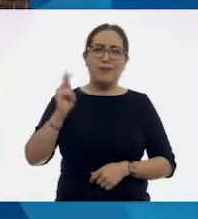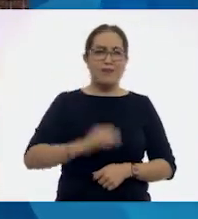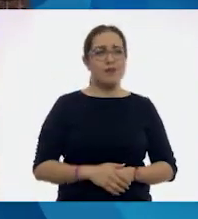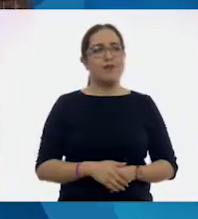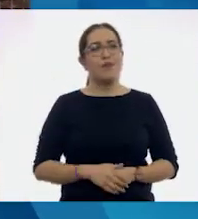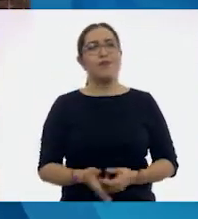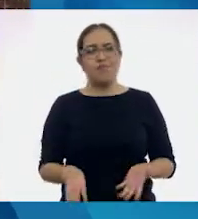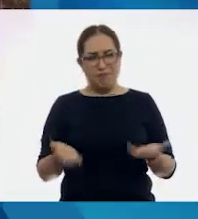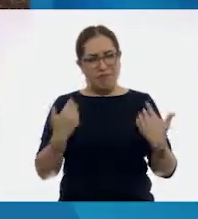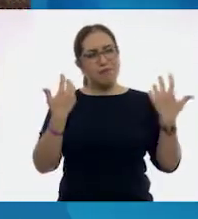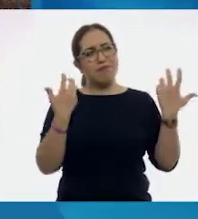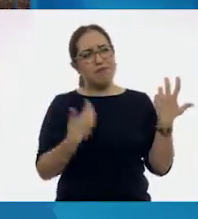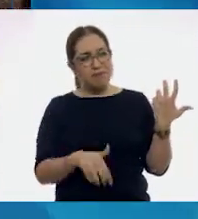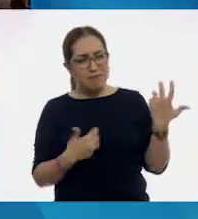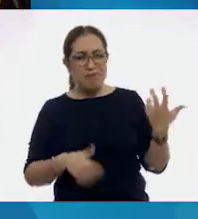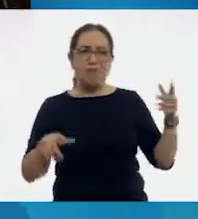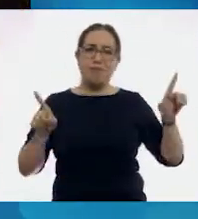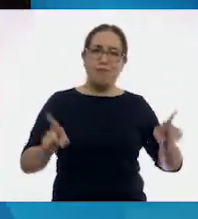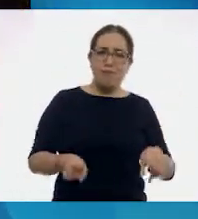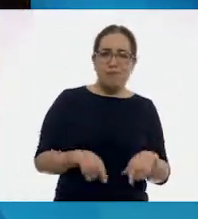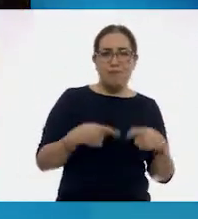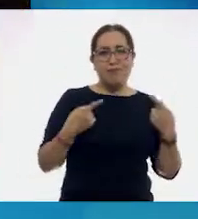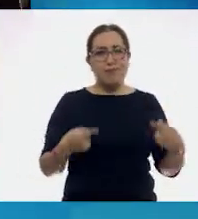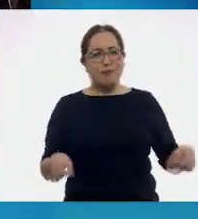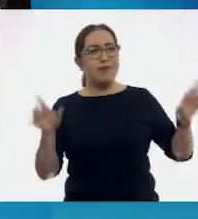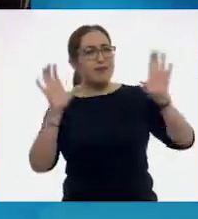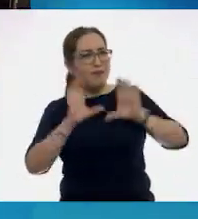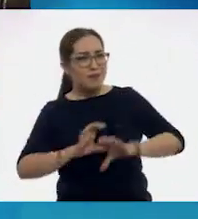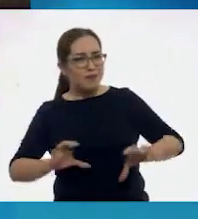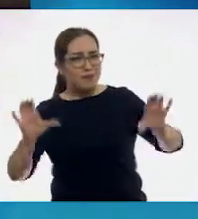Échele, paisano, no se me quede.